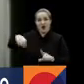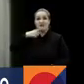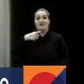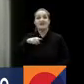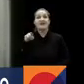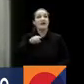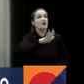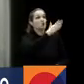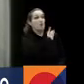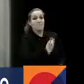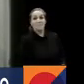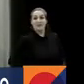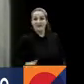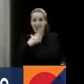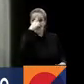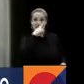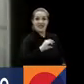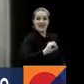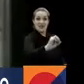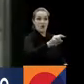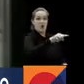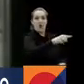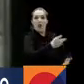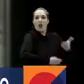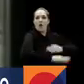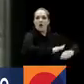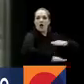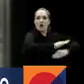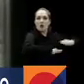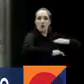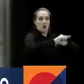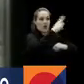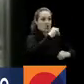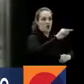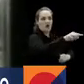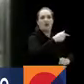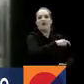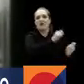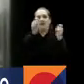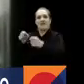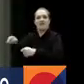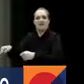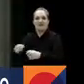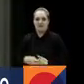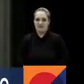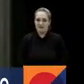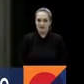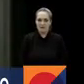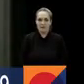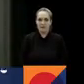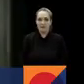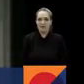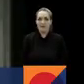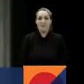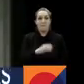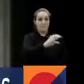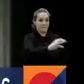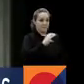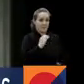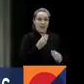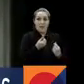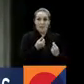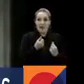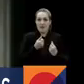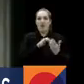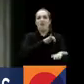del presidente, Laureano Gómez, años antes. Es cierto que Botero es un pintor espectacular. Con el dinero ganado hizo una escala en